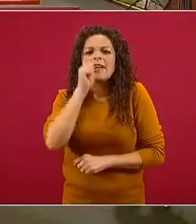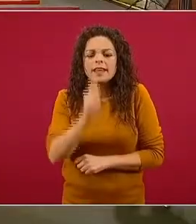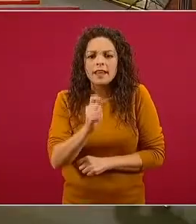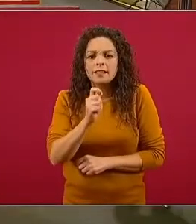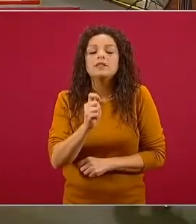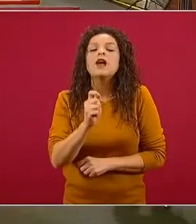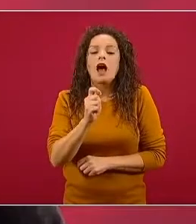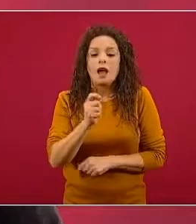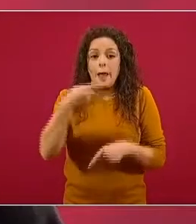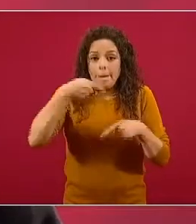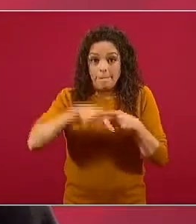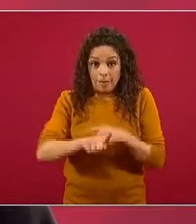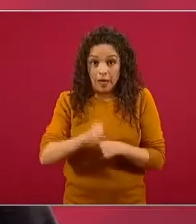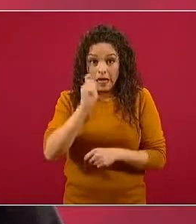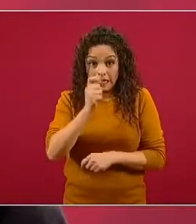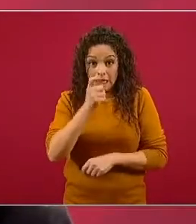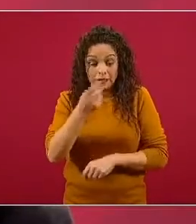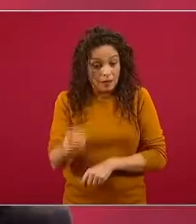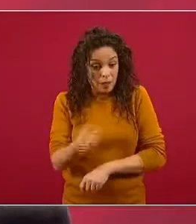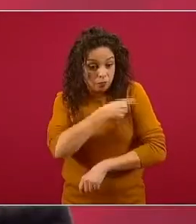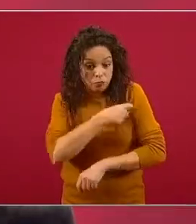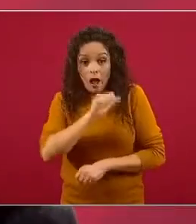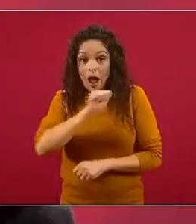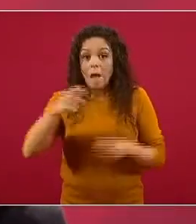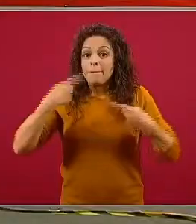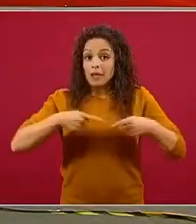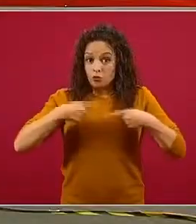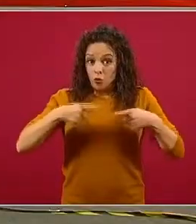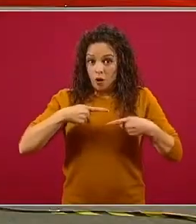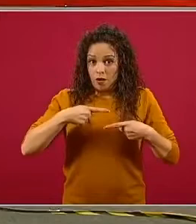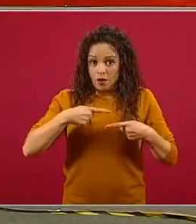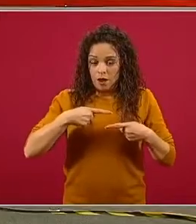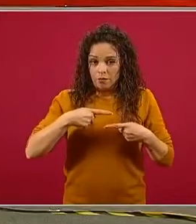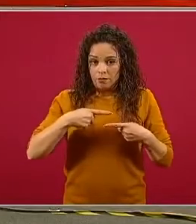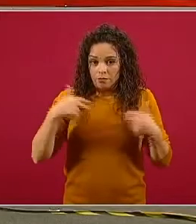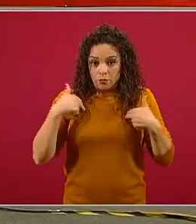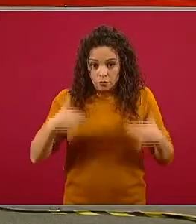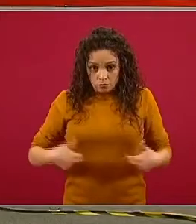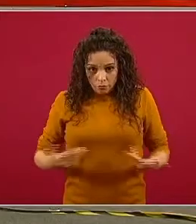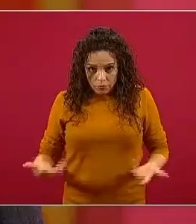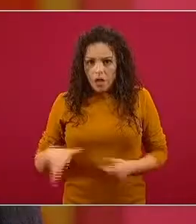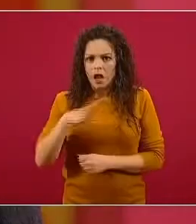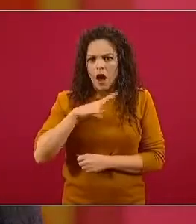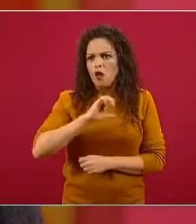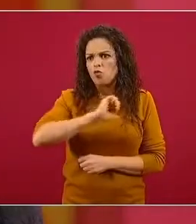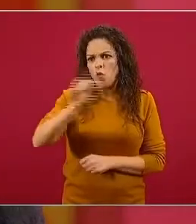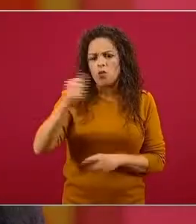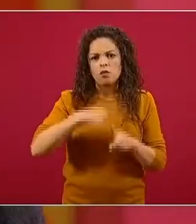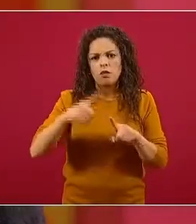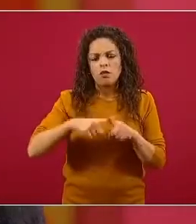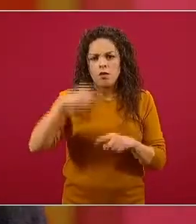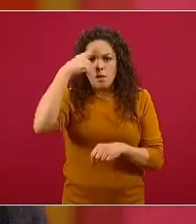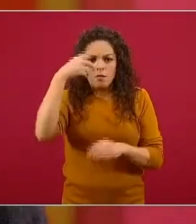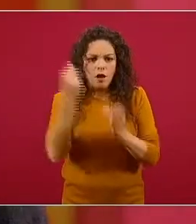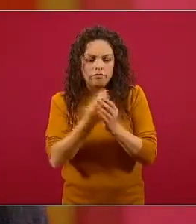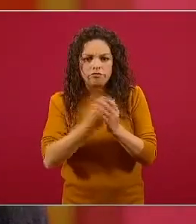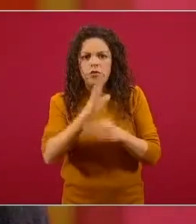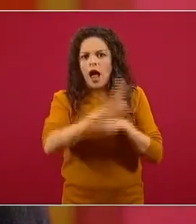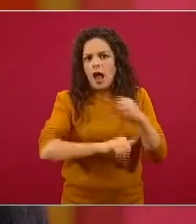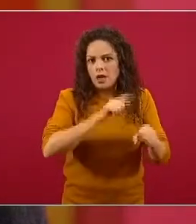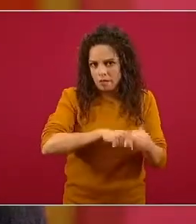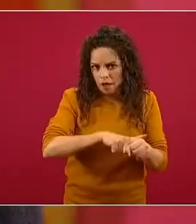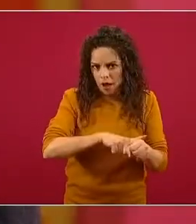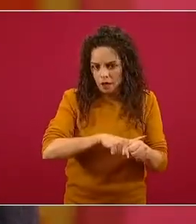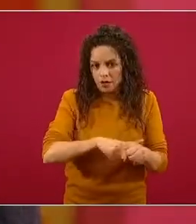el cuerpo de la, en este caso, persona vacunada. Por supuesto, también hay vacunas para otras especies animales, además de los seres